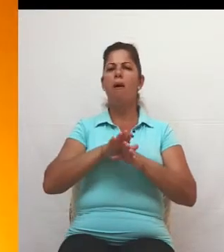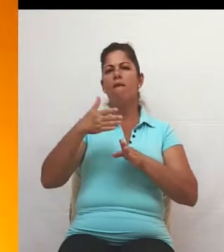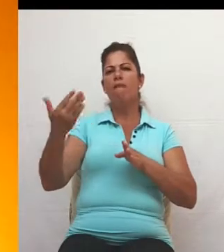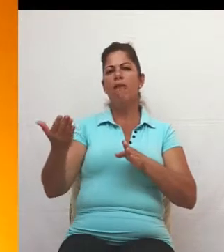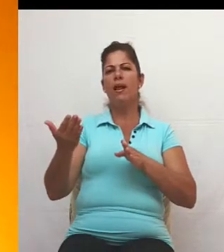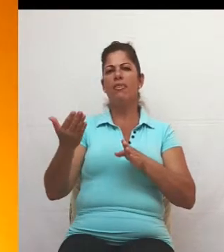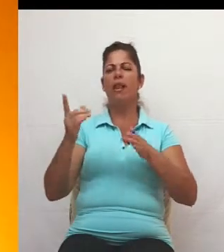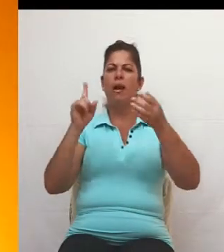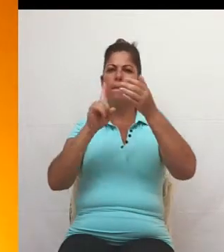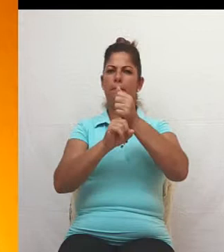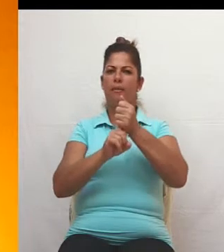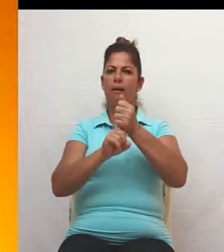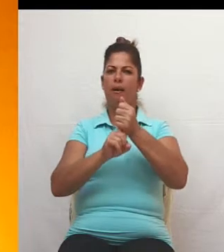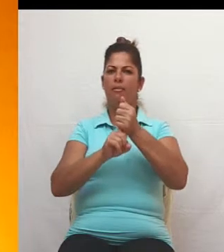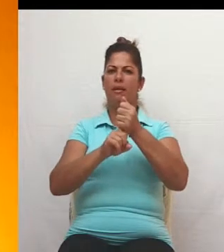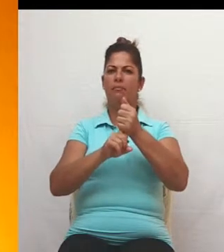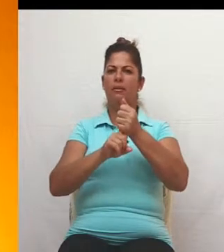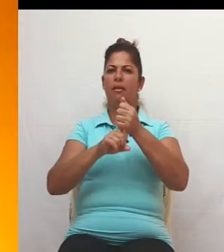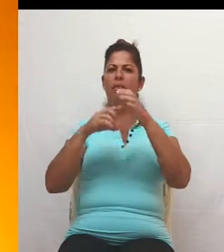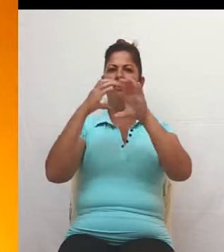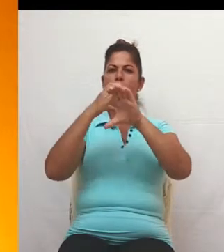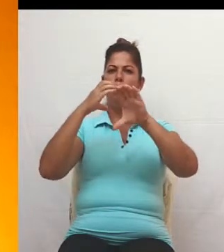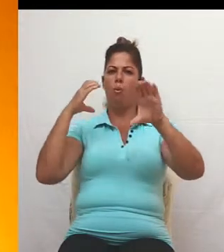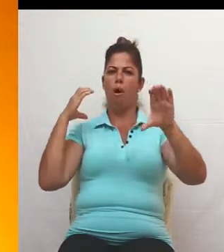y la metáfora de la estación de autobuses